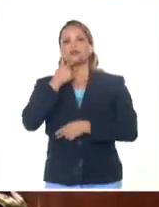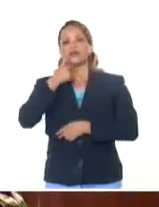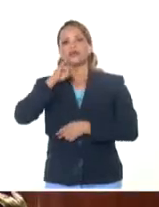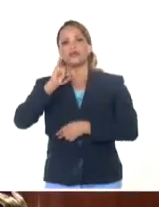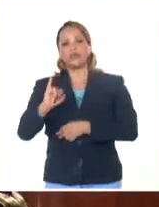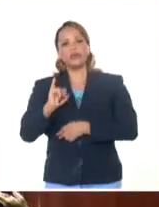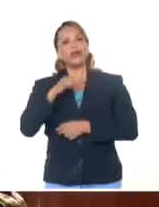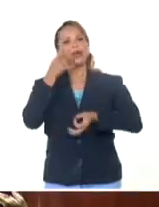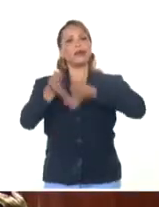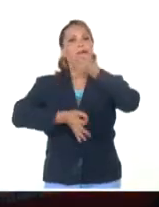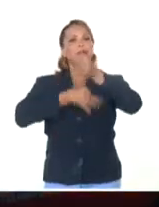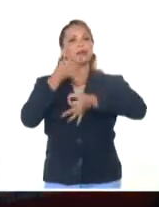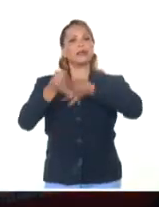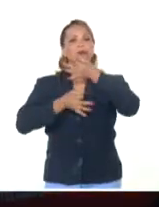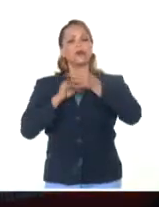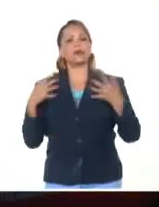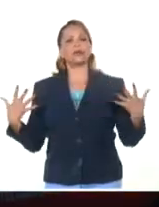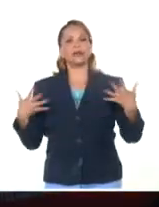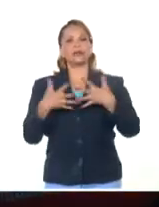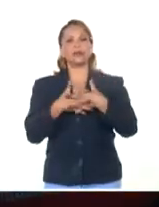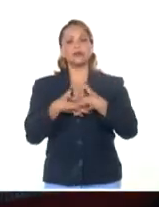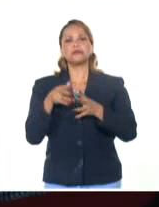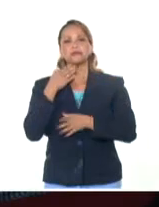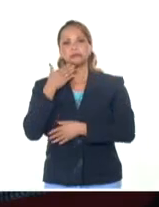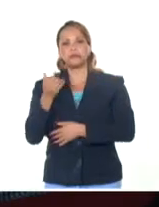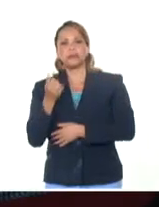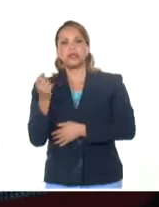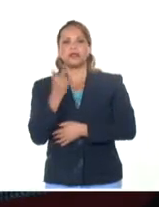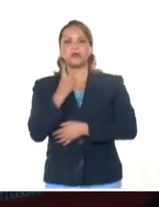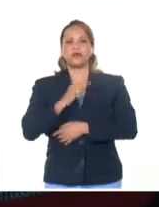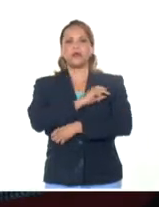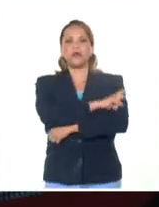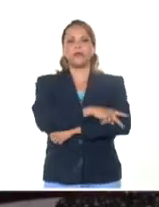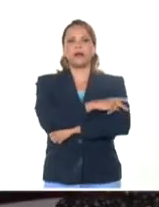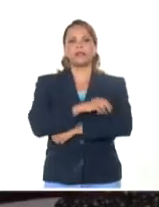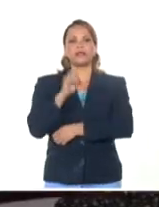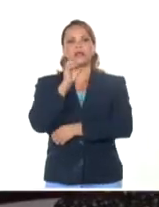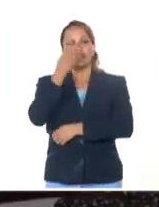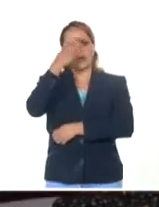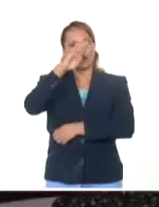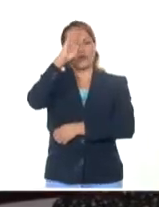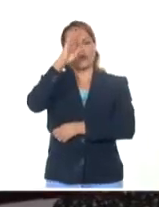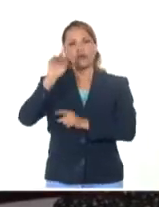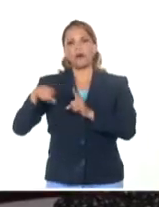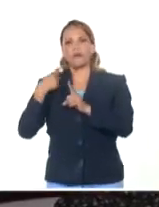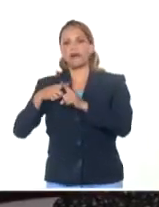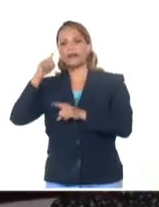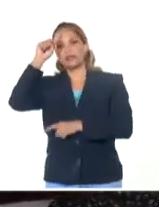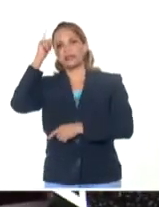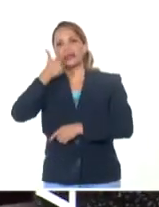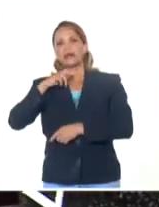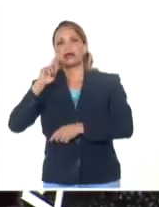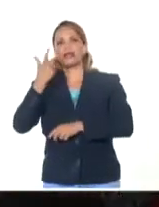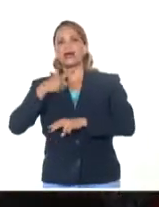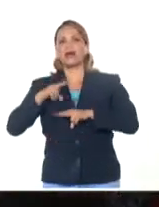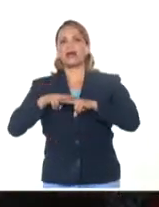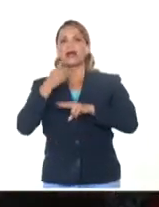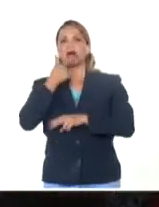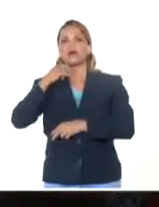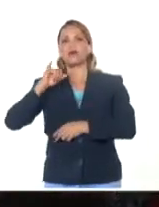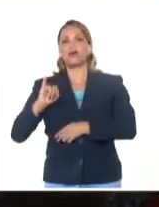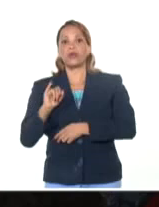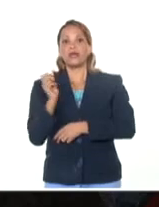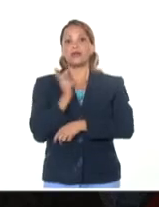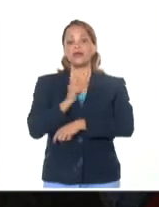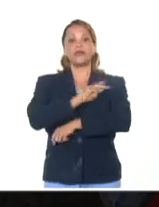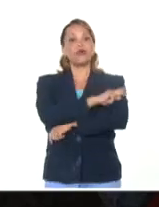Hernández, destacó las relaciones existentes entre la organización política cubana y la saharaui, las cuales tienen una